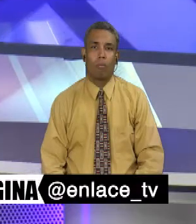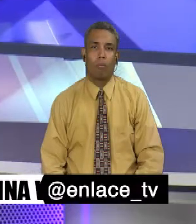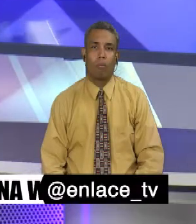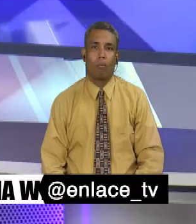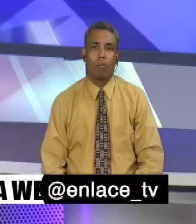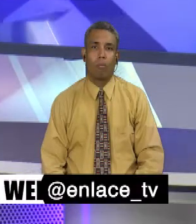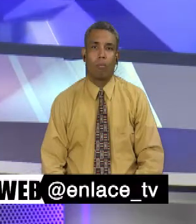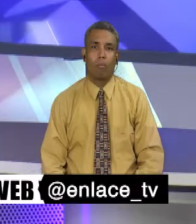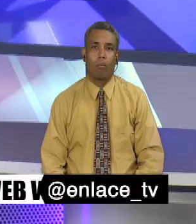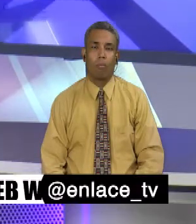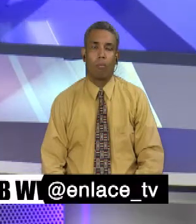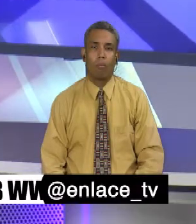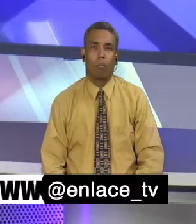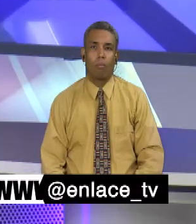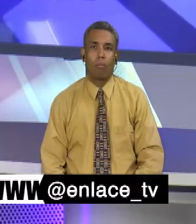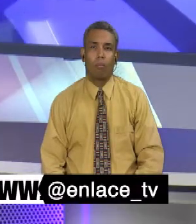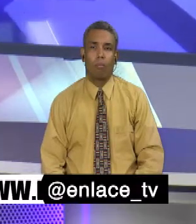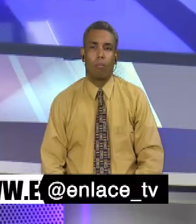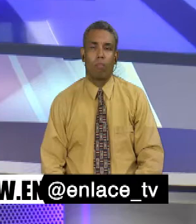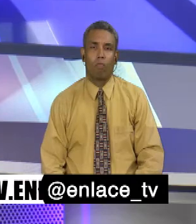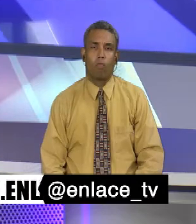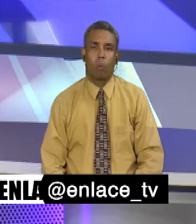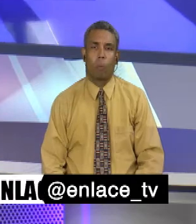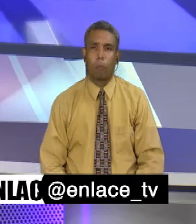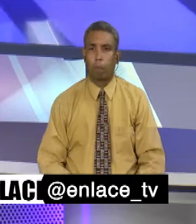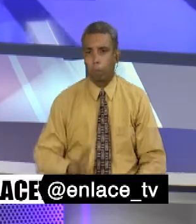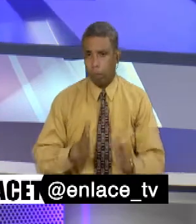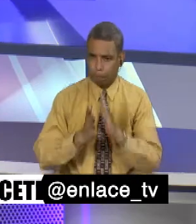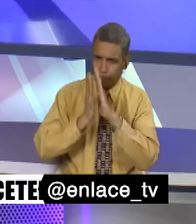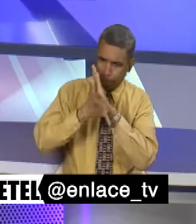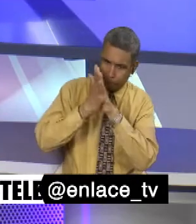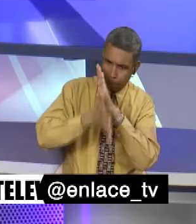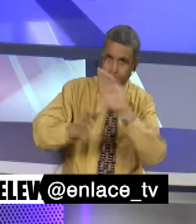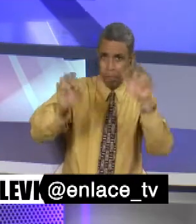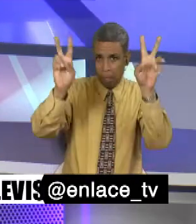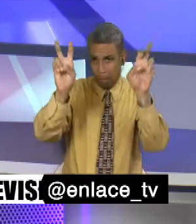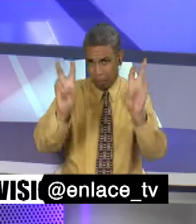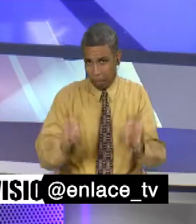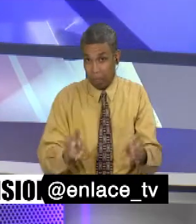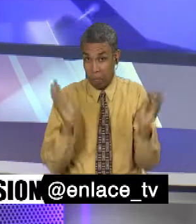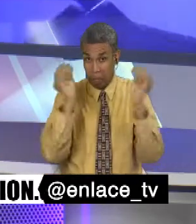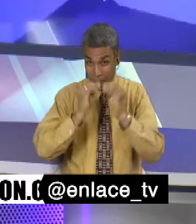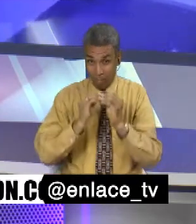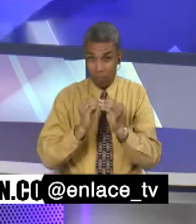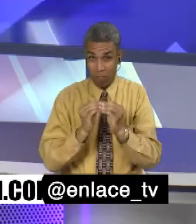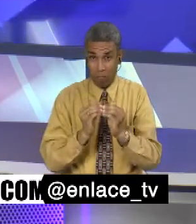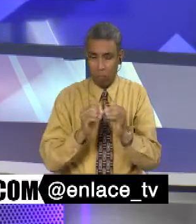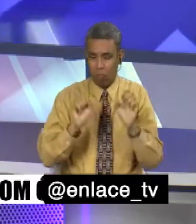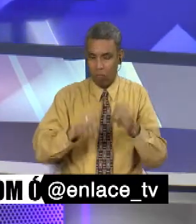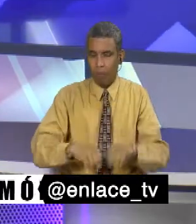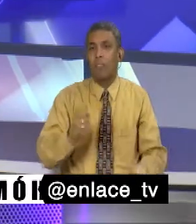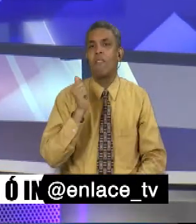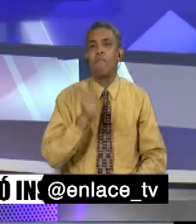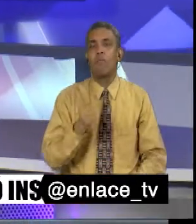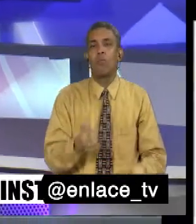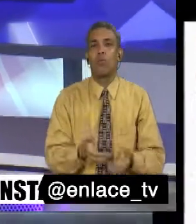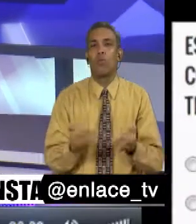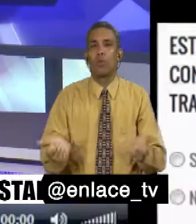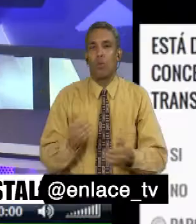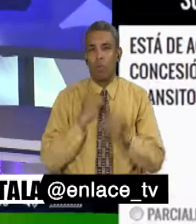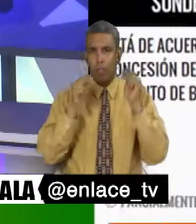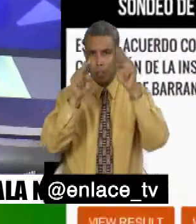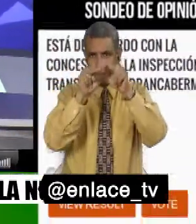Continuamos llevándoles a ustedes el acontecer de la ciudad y región. Esta y otras informaciones de Enlace Noticias las puede encontrar visitando nuestra